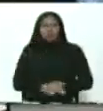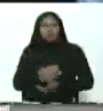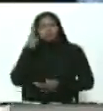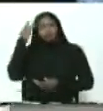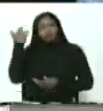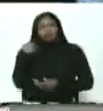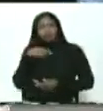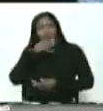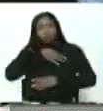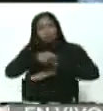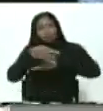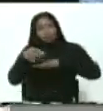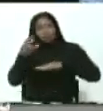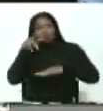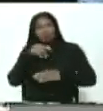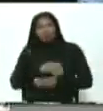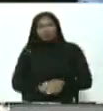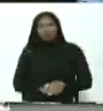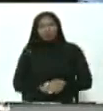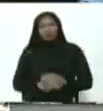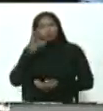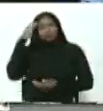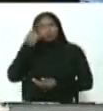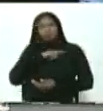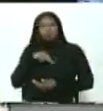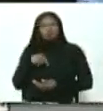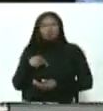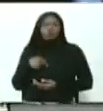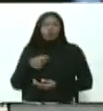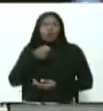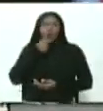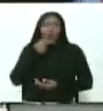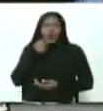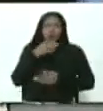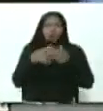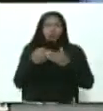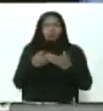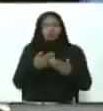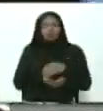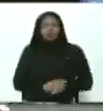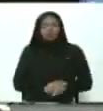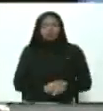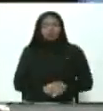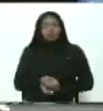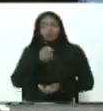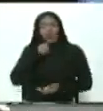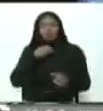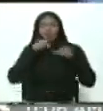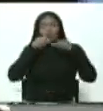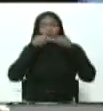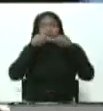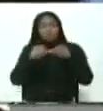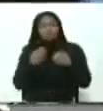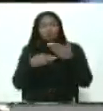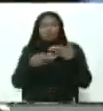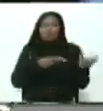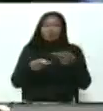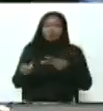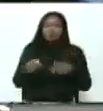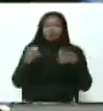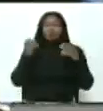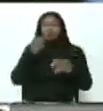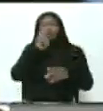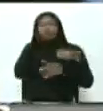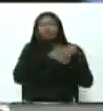para este municipio, un sueño para lo grande, para lo bonito, para lo hermoso, para el progreso. Vamos a recibir con un